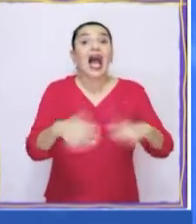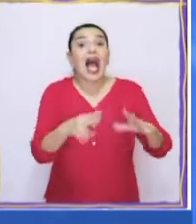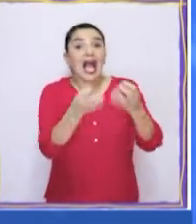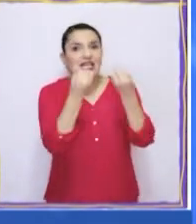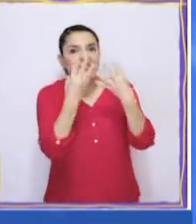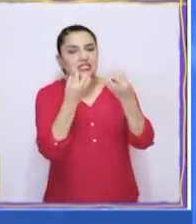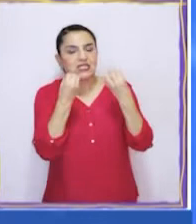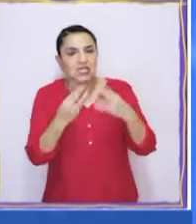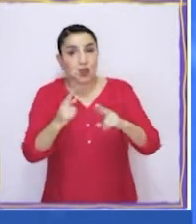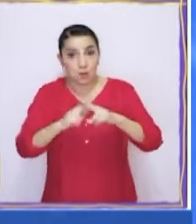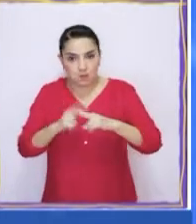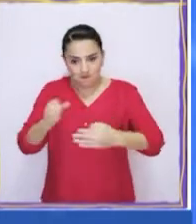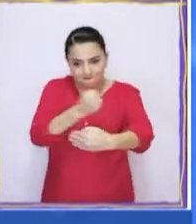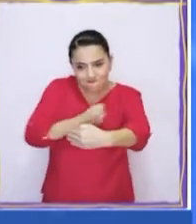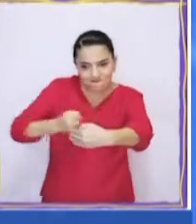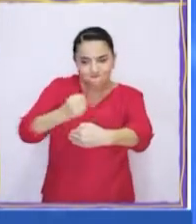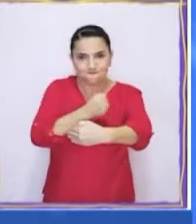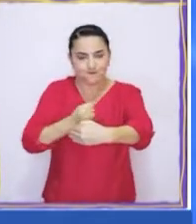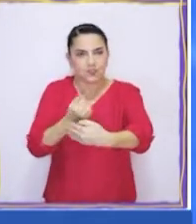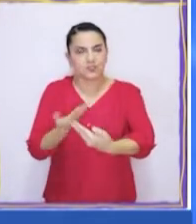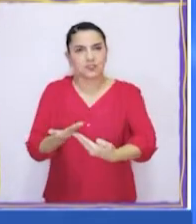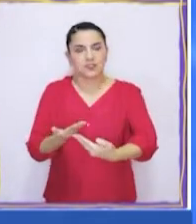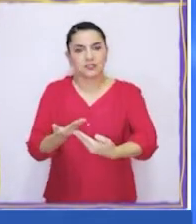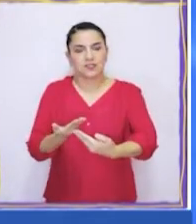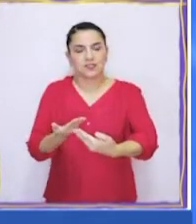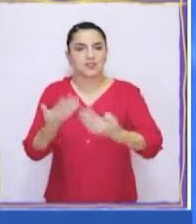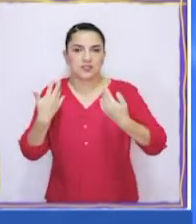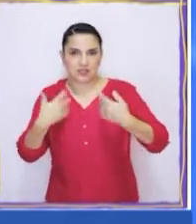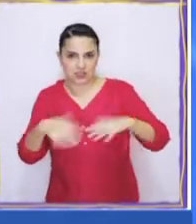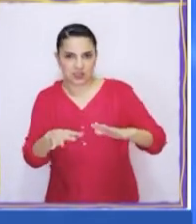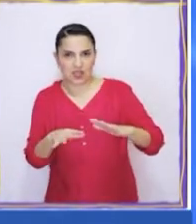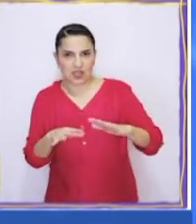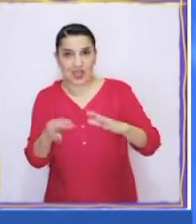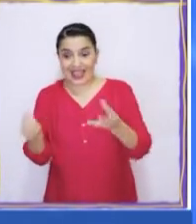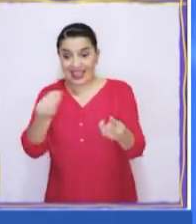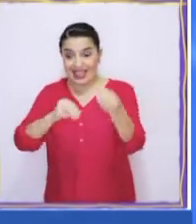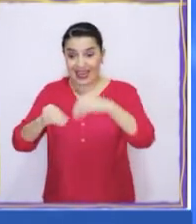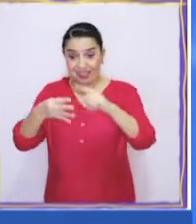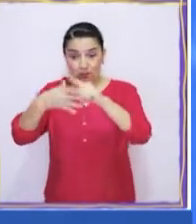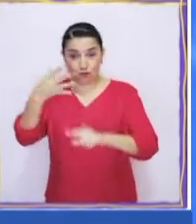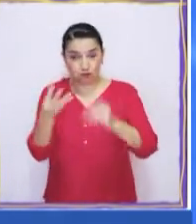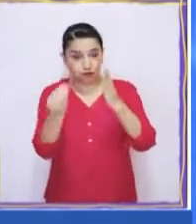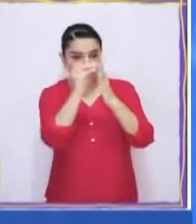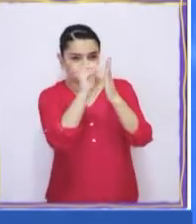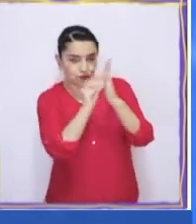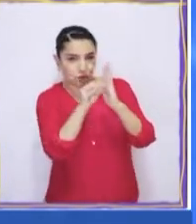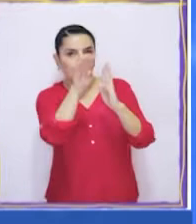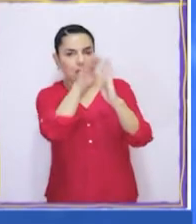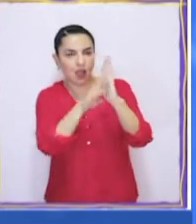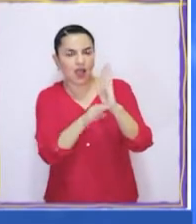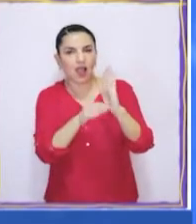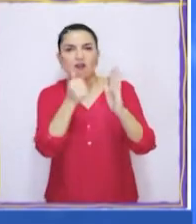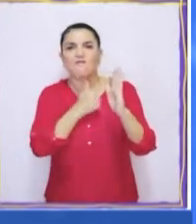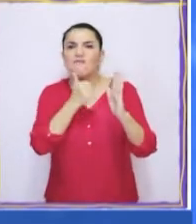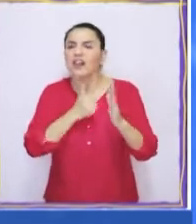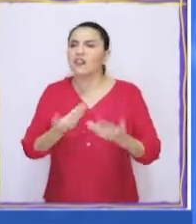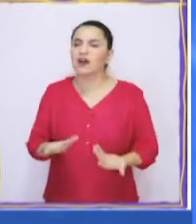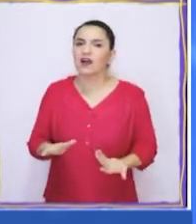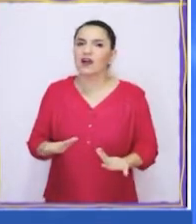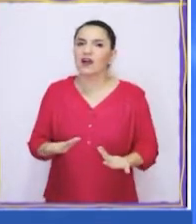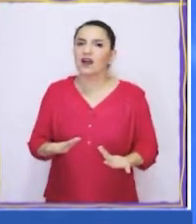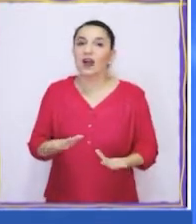enseñarnos a cocinar algo entonces si ya tenemos los ingredientes que nos está faltando